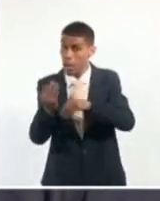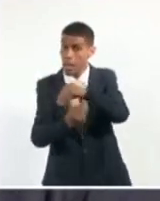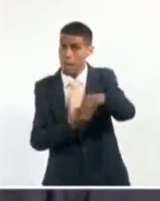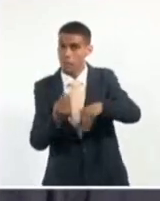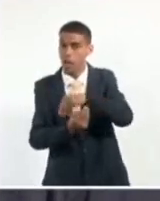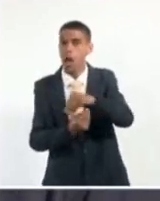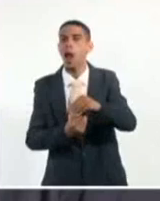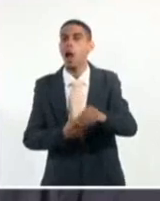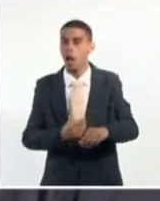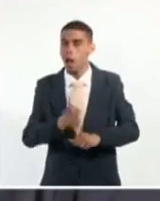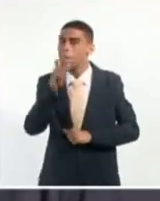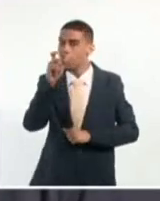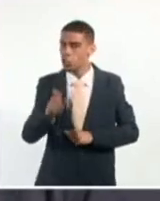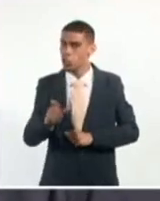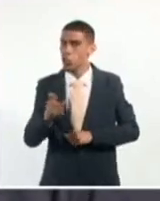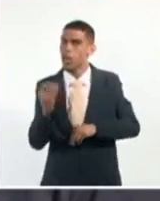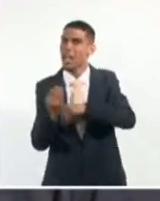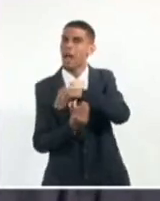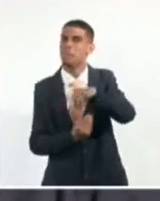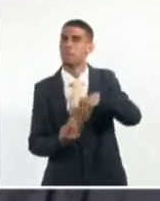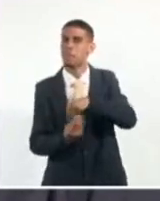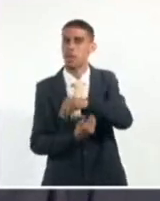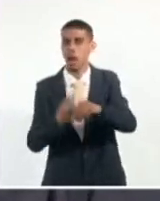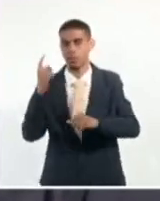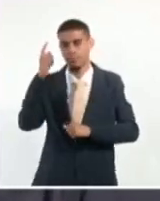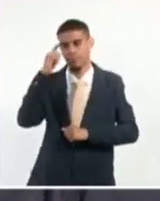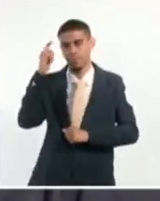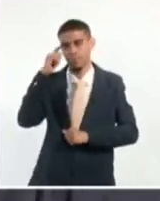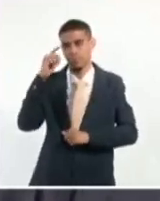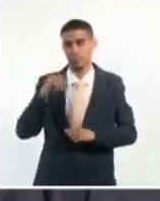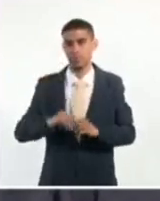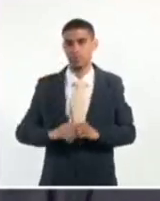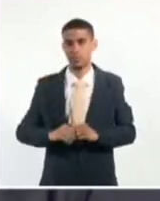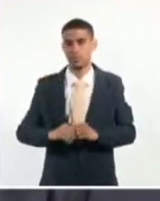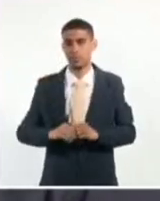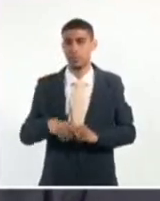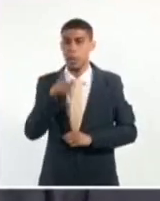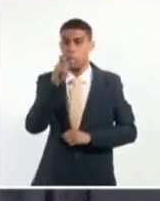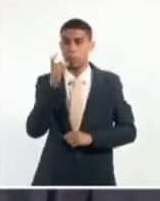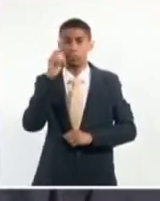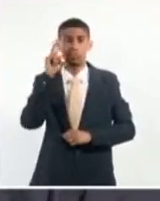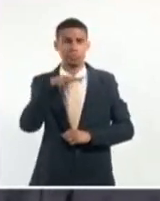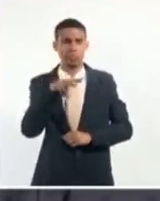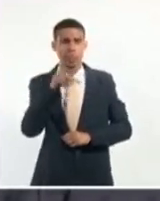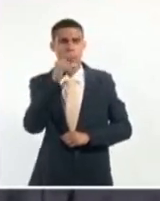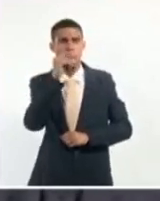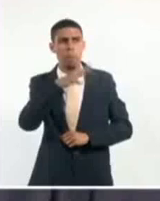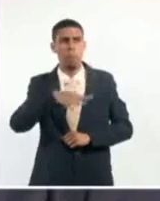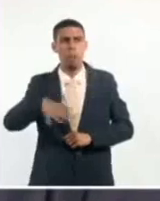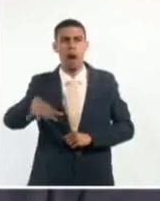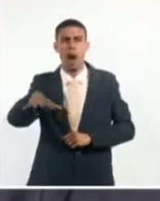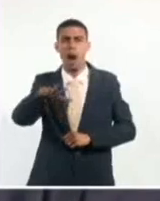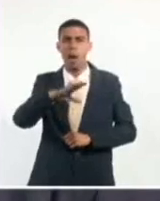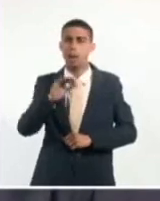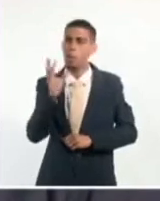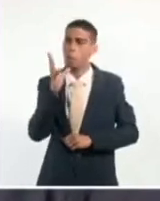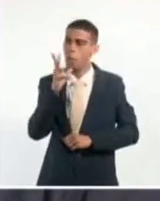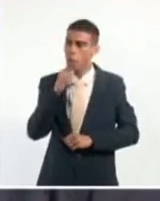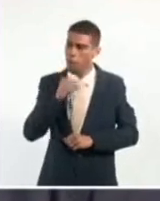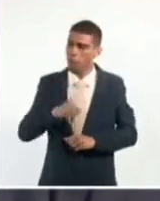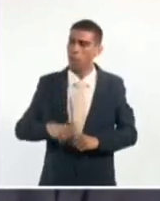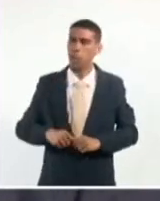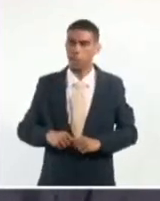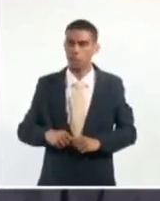cosa. Eso es fundamental. Empiezan a ver el barrio como algo propio de ellos, como algo bonito a lo que hay que